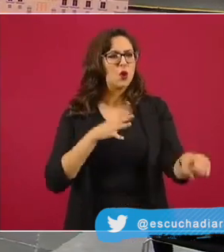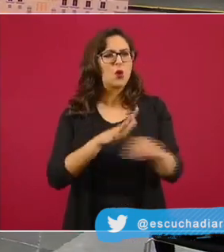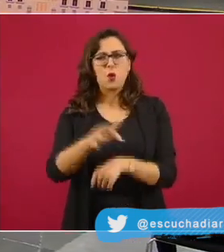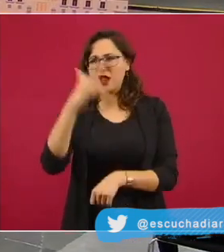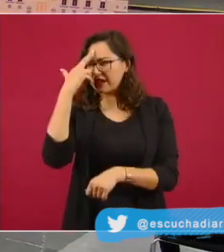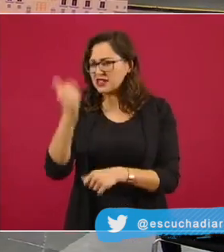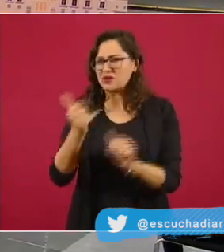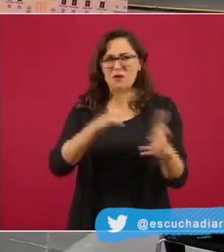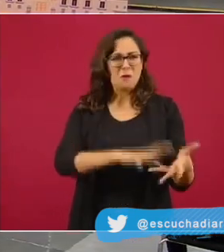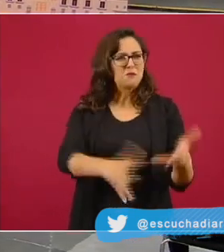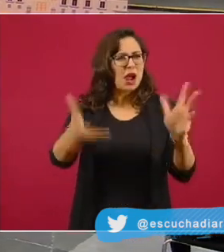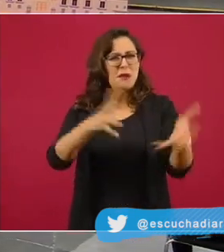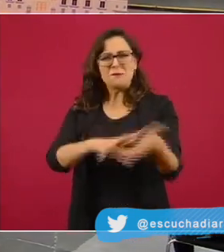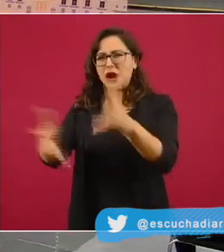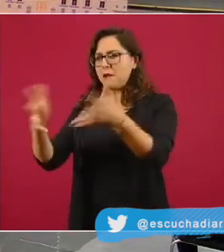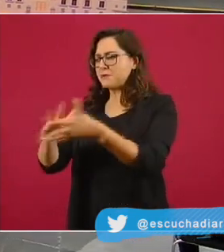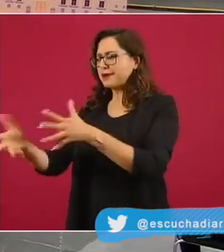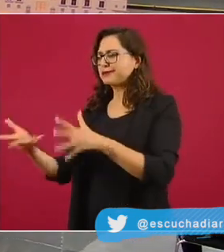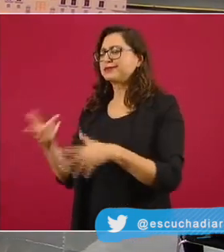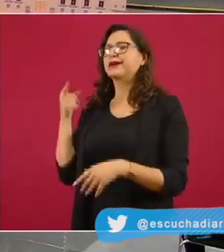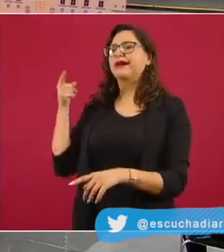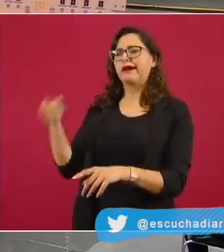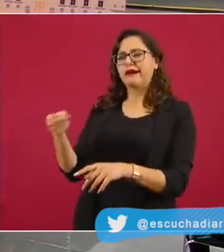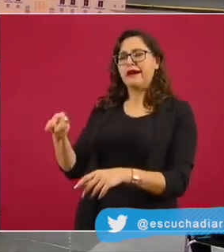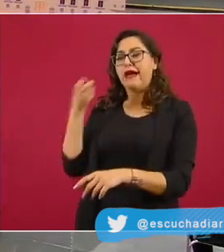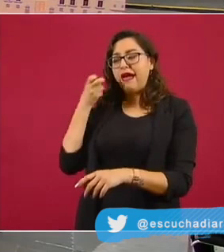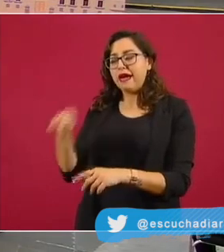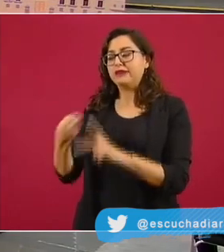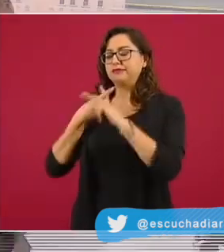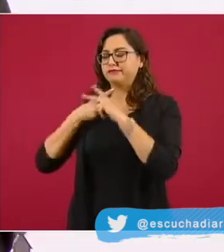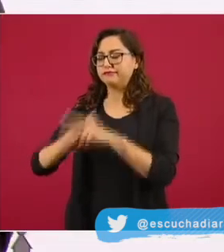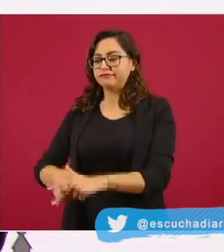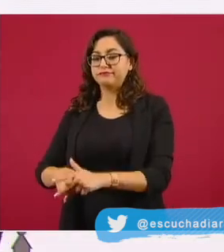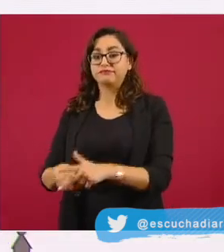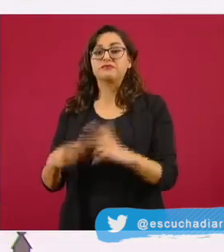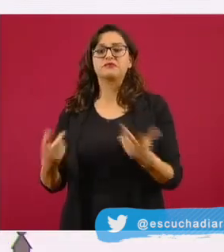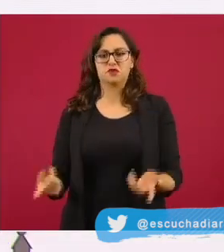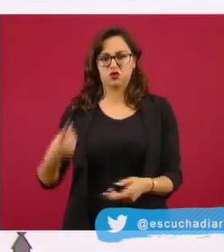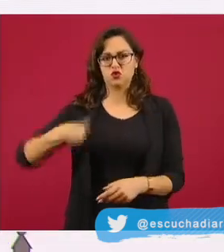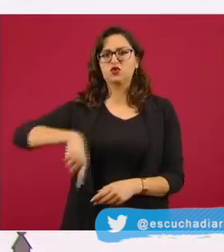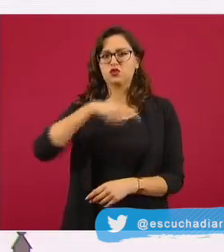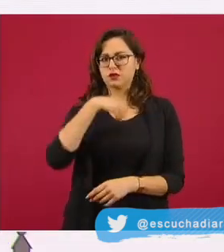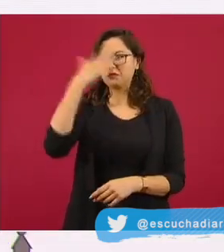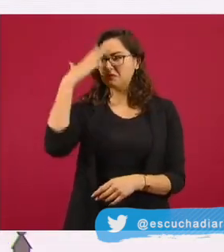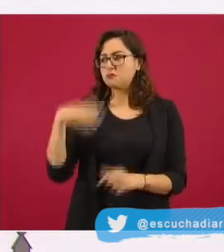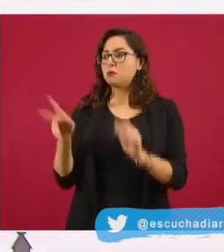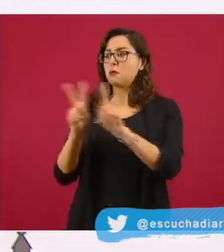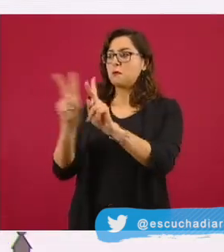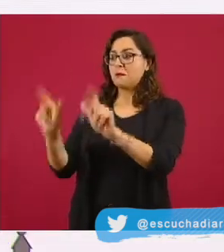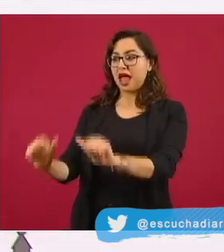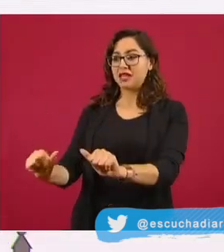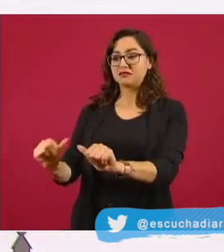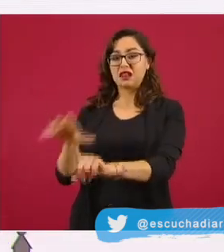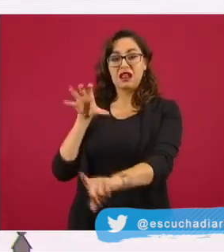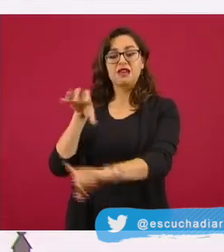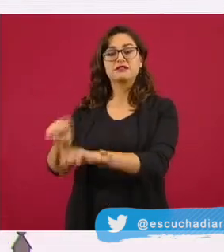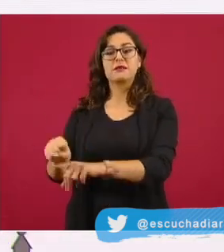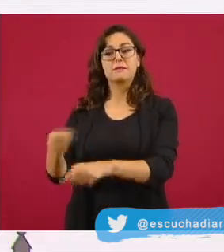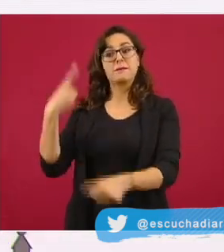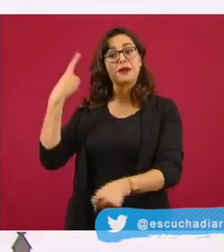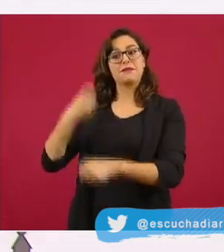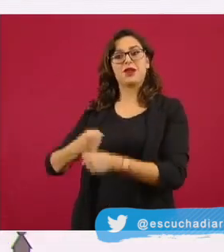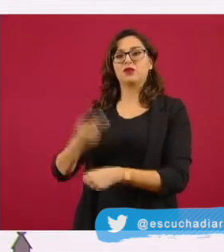paz es fruto de la justicia. En mi gobierno, la autoridad no se asocia con